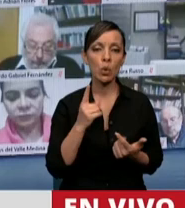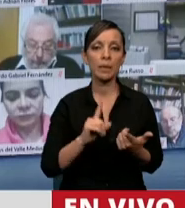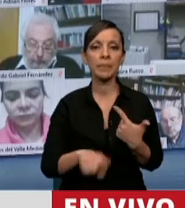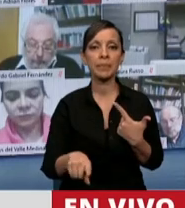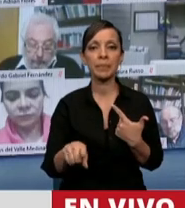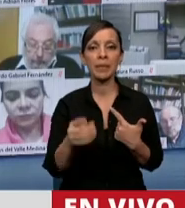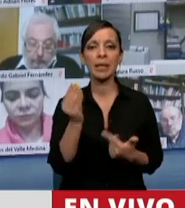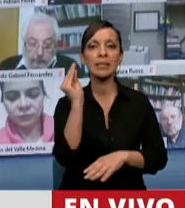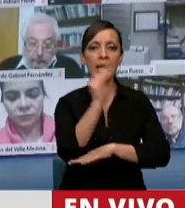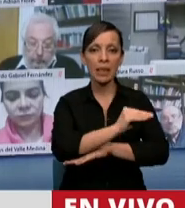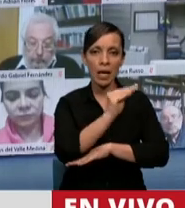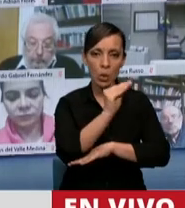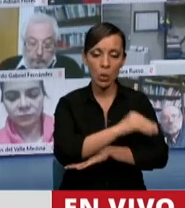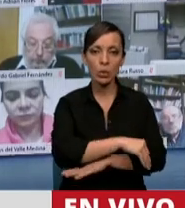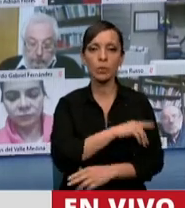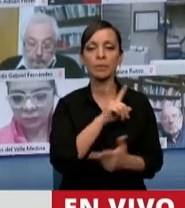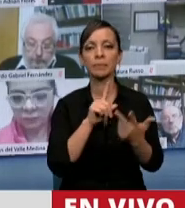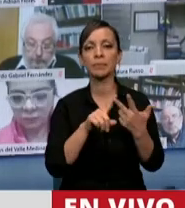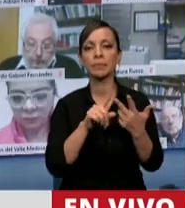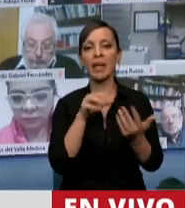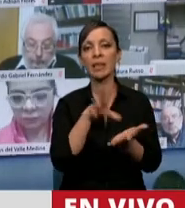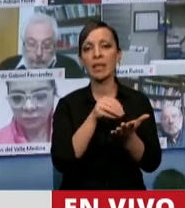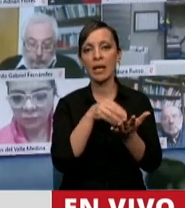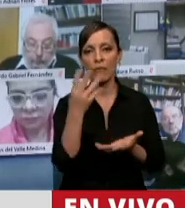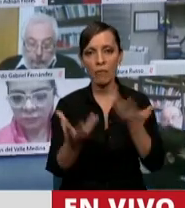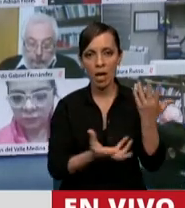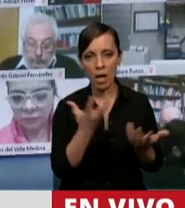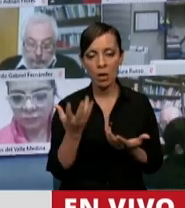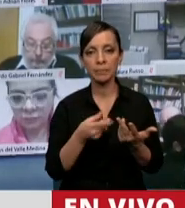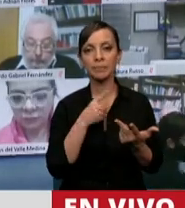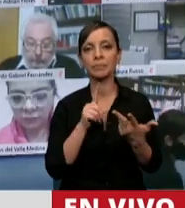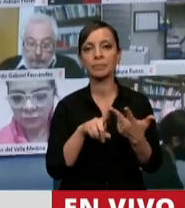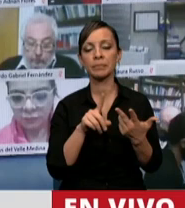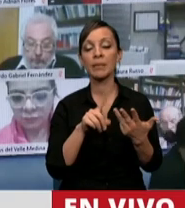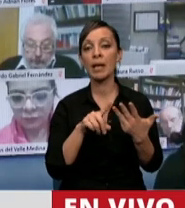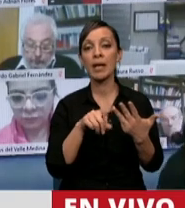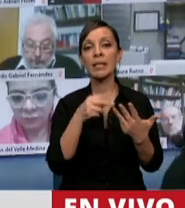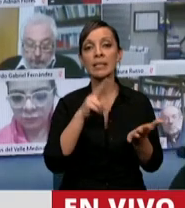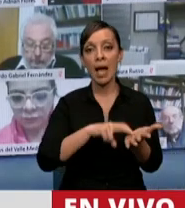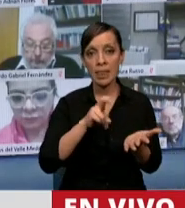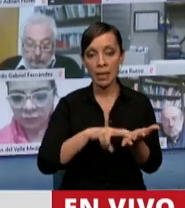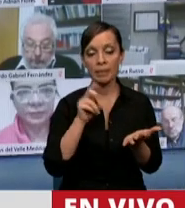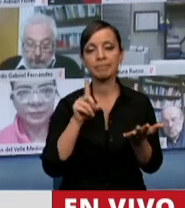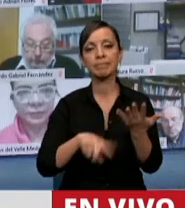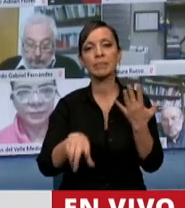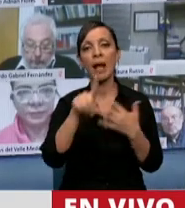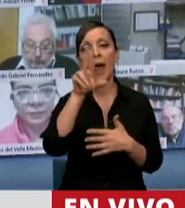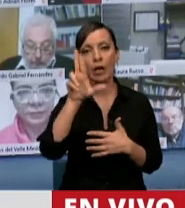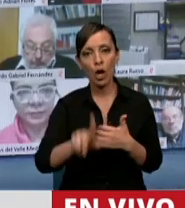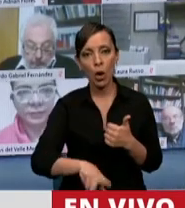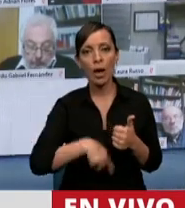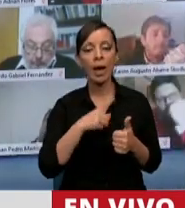santa cruz tierra del fuego salta la rioja